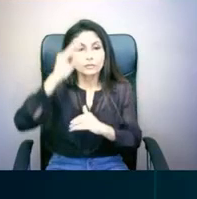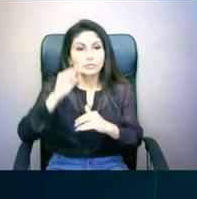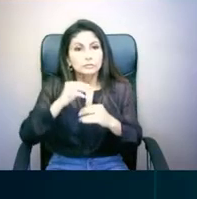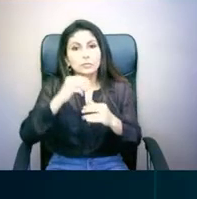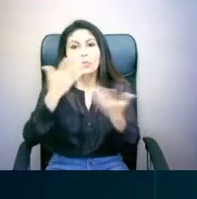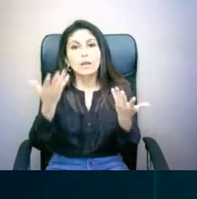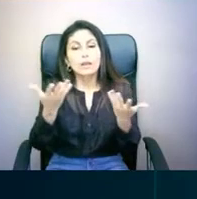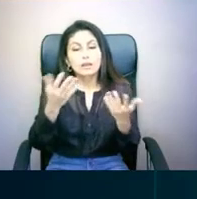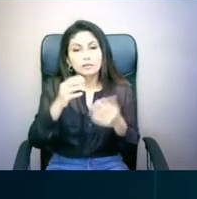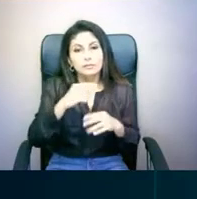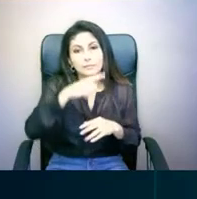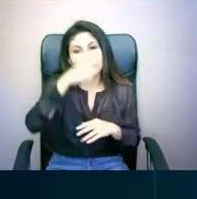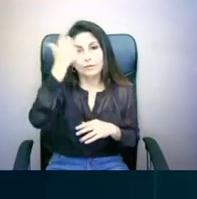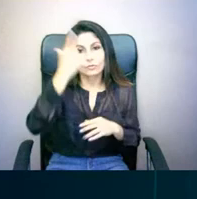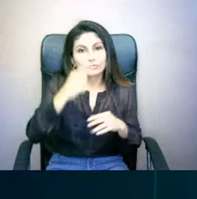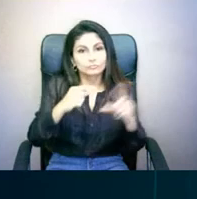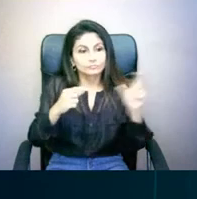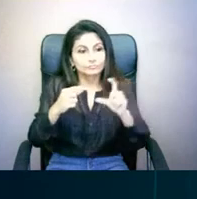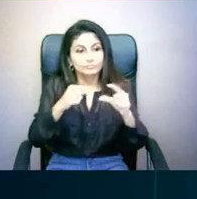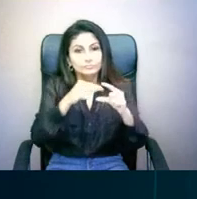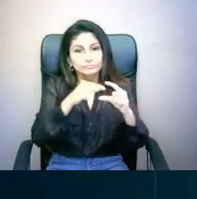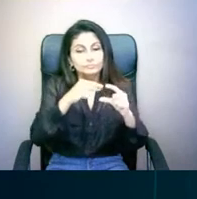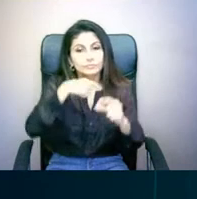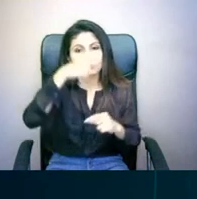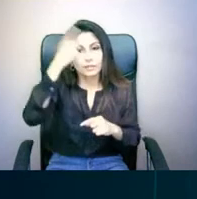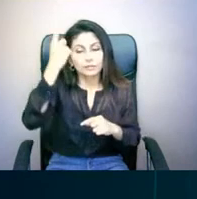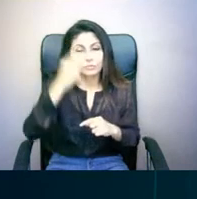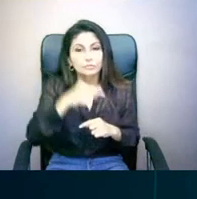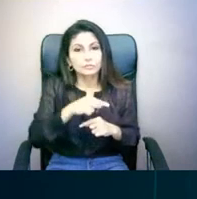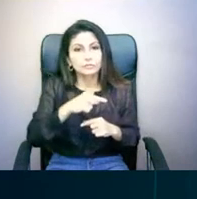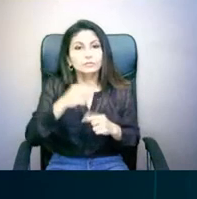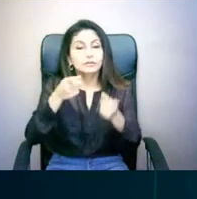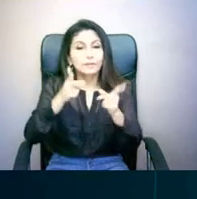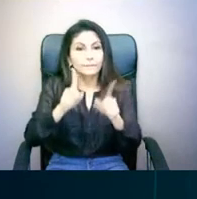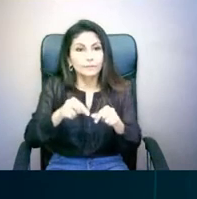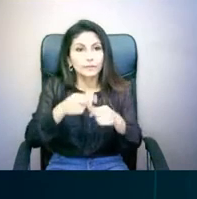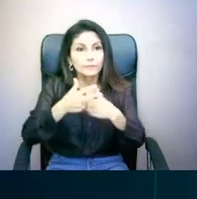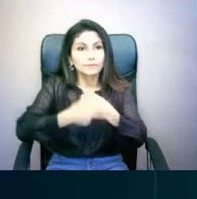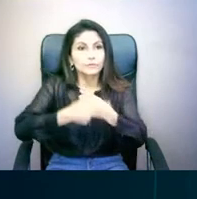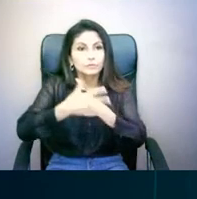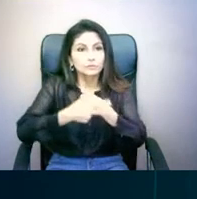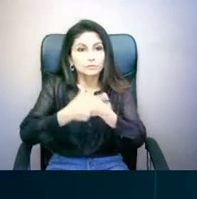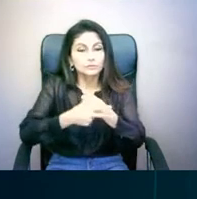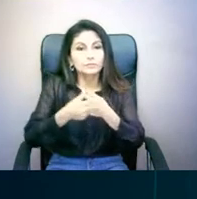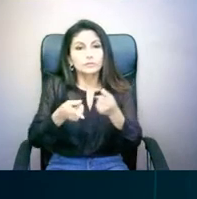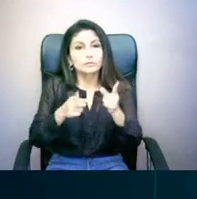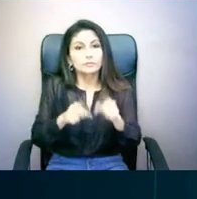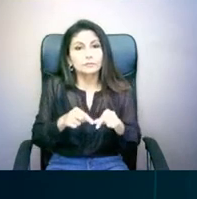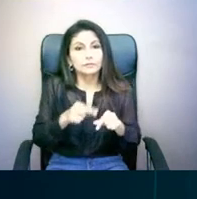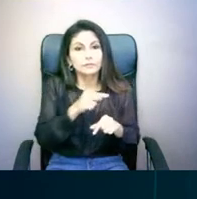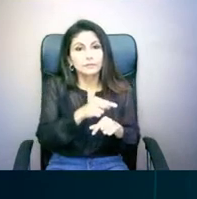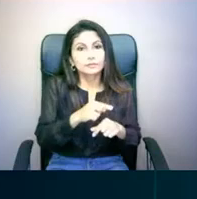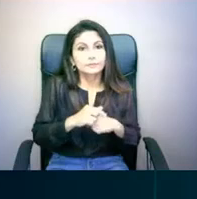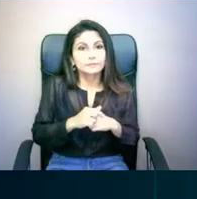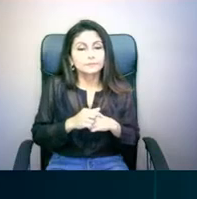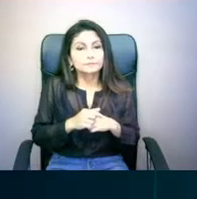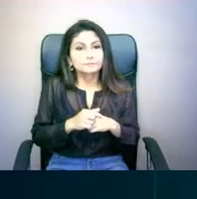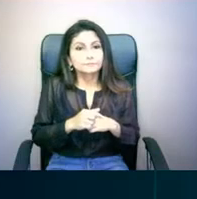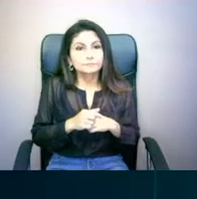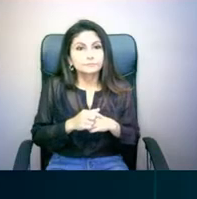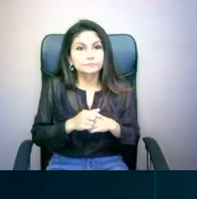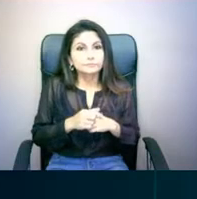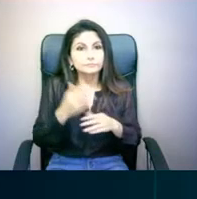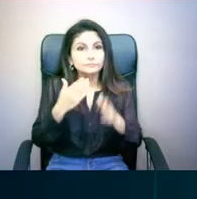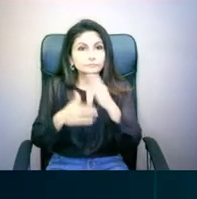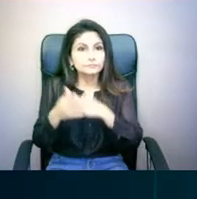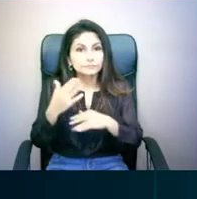sucedió en el procedimiento que se hizo en batch, con respecto a cuando se